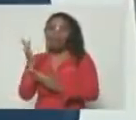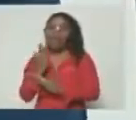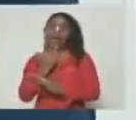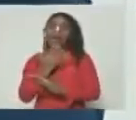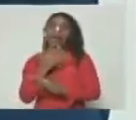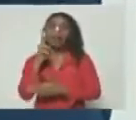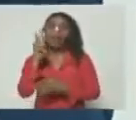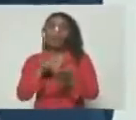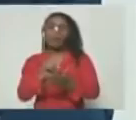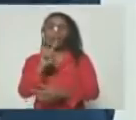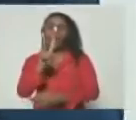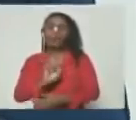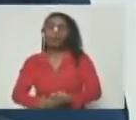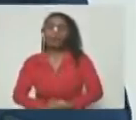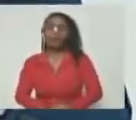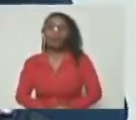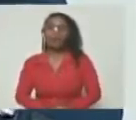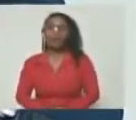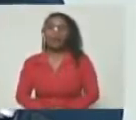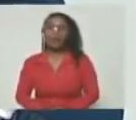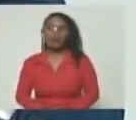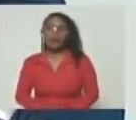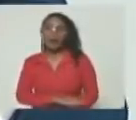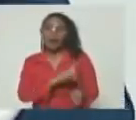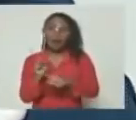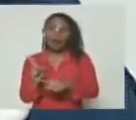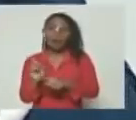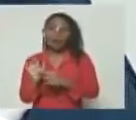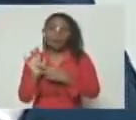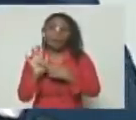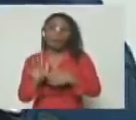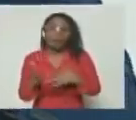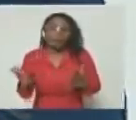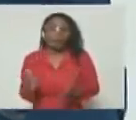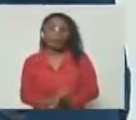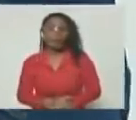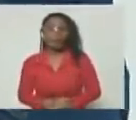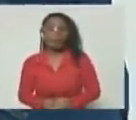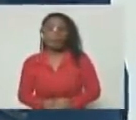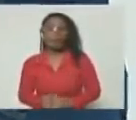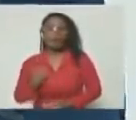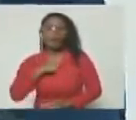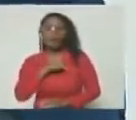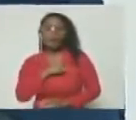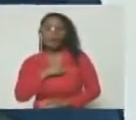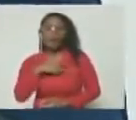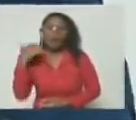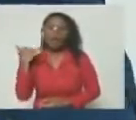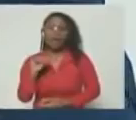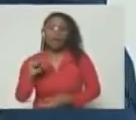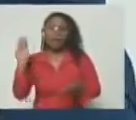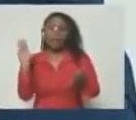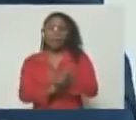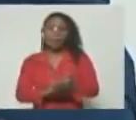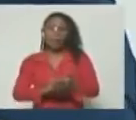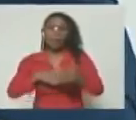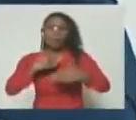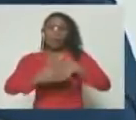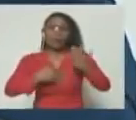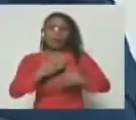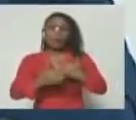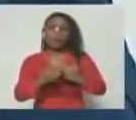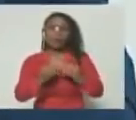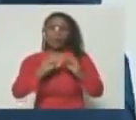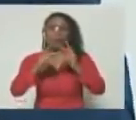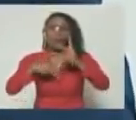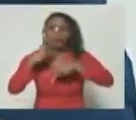en el 2002. Ahí está la referencia. Nosotros estamos enmarcados en un proceso de